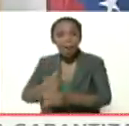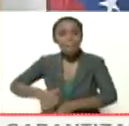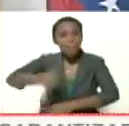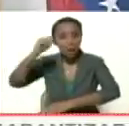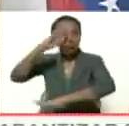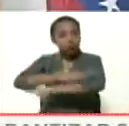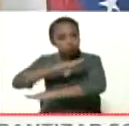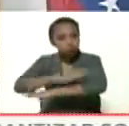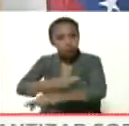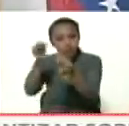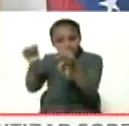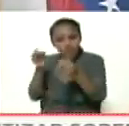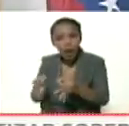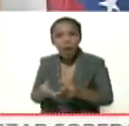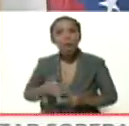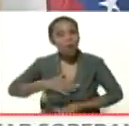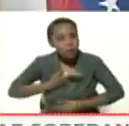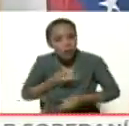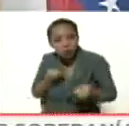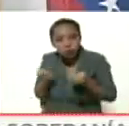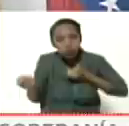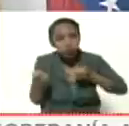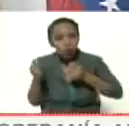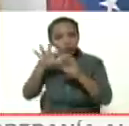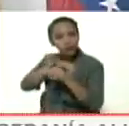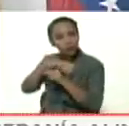para poder controlar esta situación.